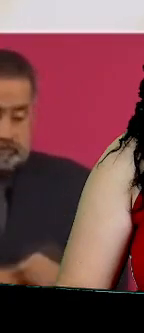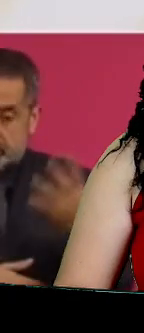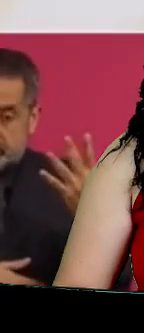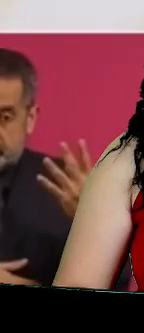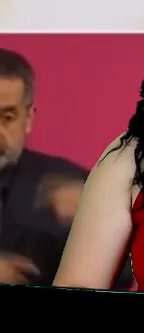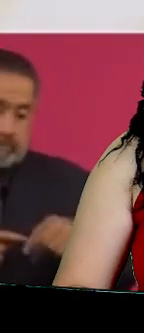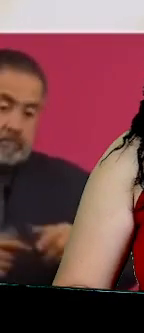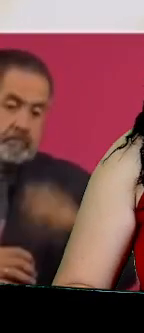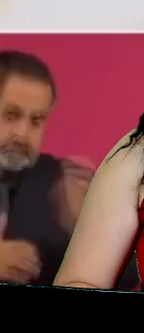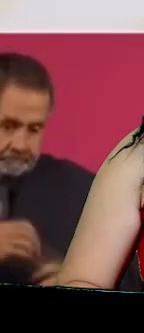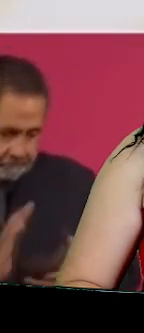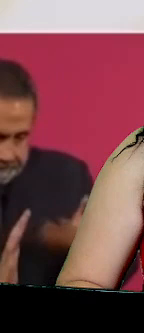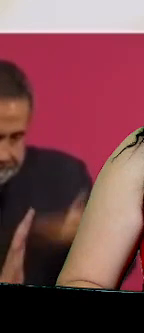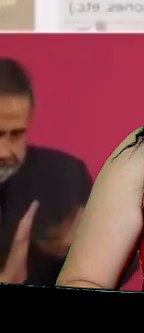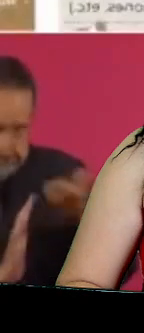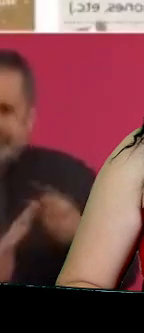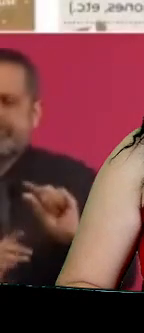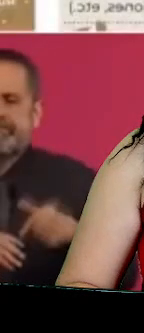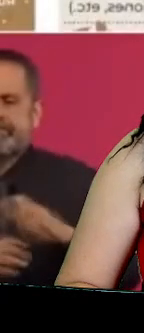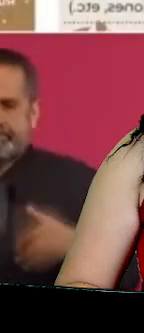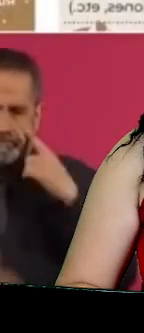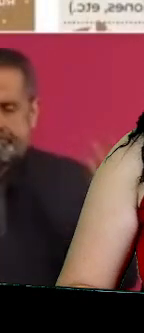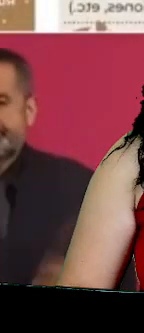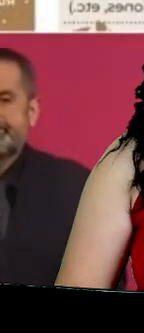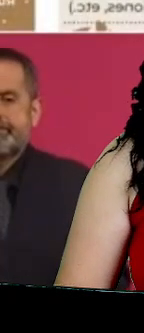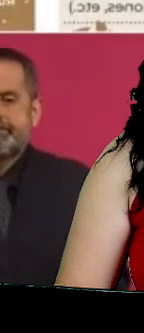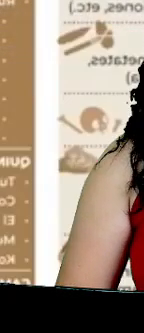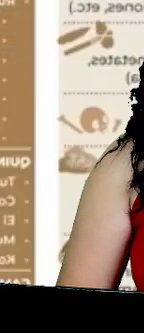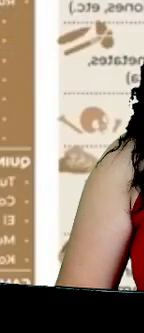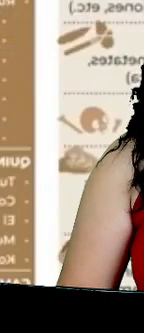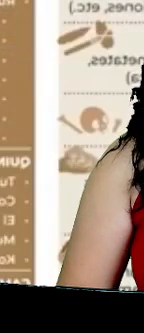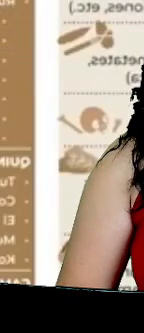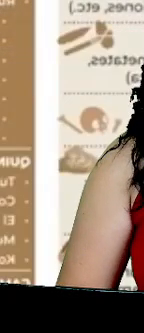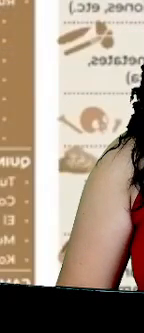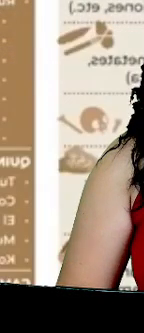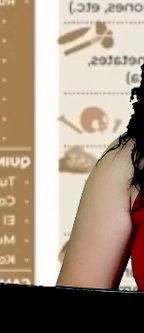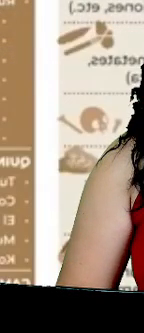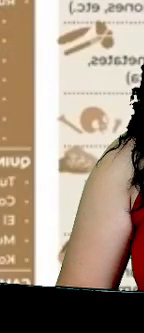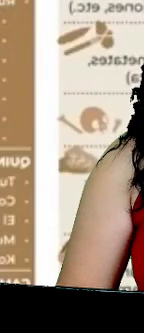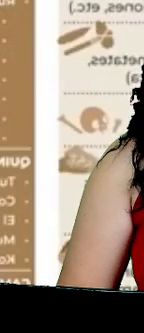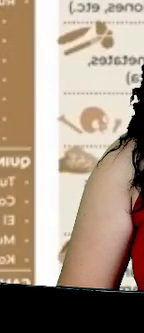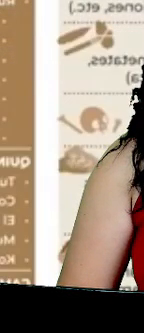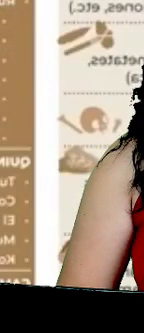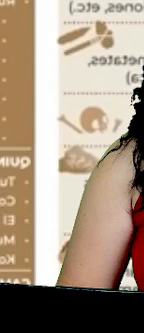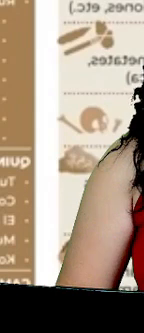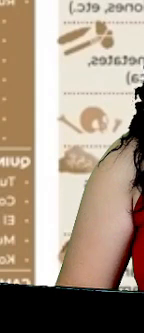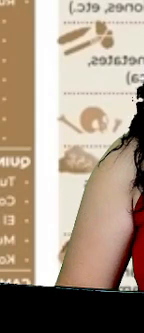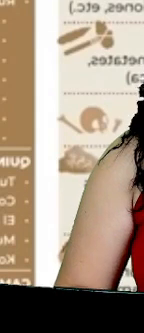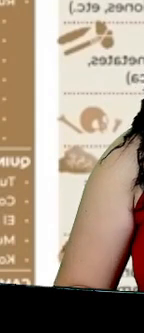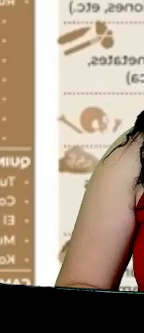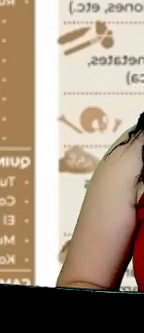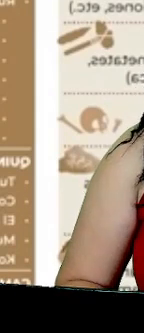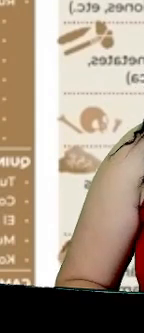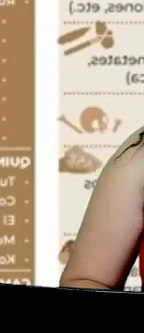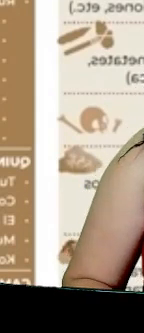trabajos de excavación relacionados con esta gran investigación de salvamento arqueológico. Nos queda poco más del 3% de